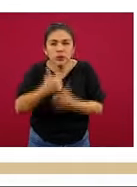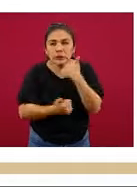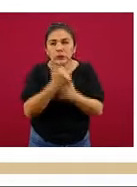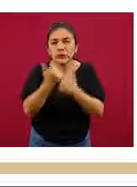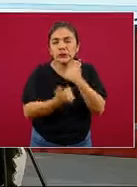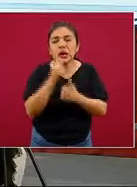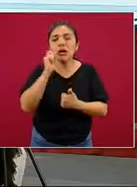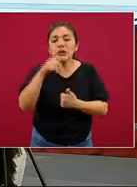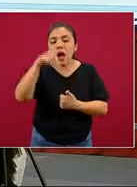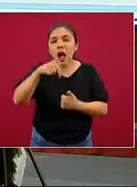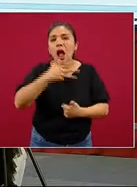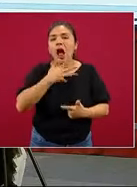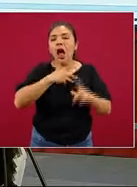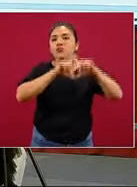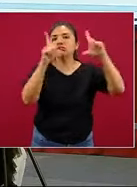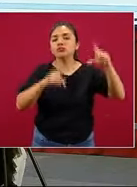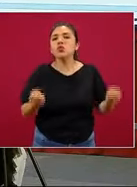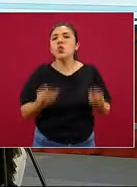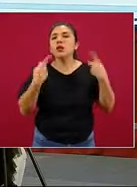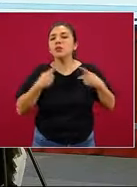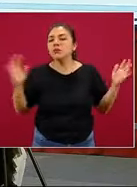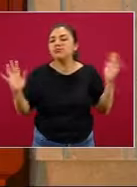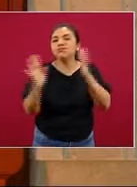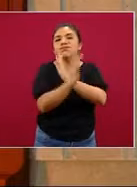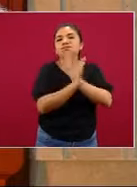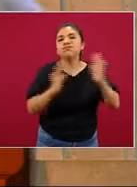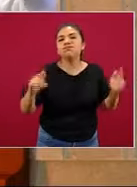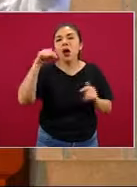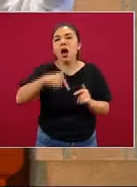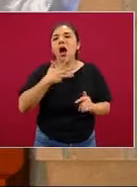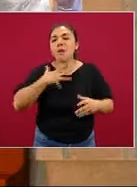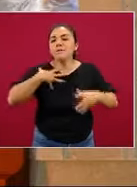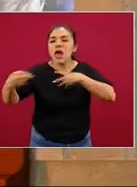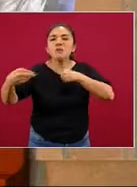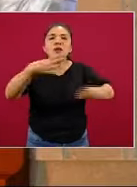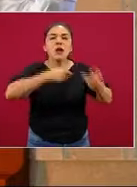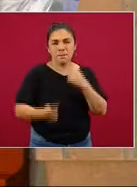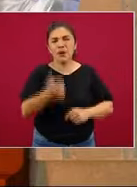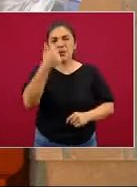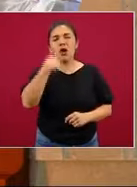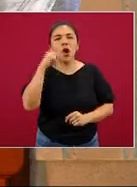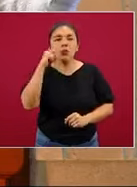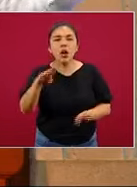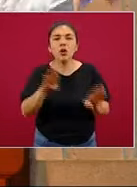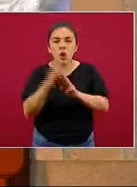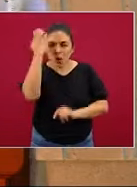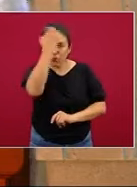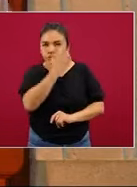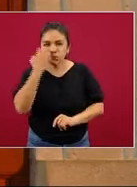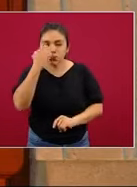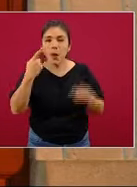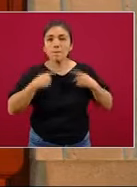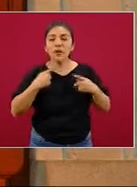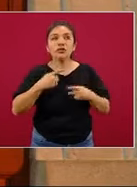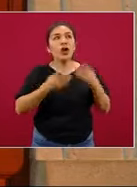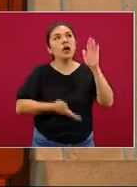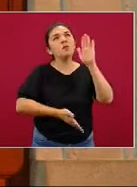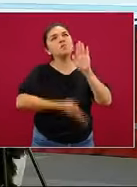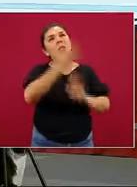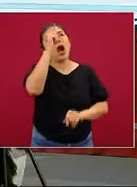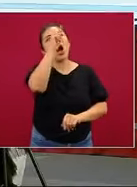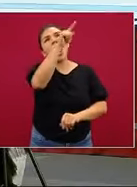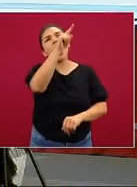están circulando al interior del país, casos autóctonos. En un principio captábamos dentro del protocolo de vigilancia a la población extranjera que